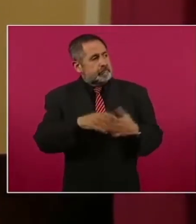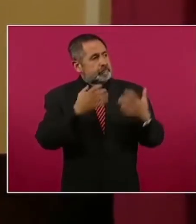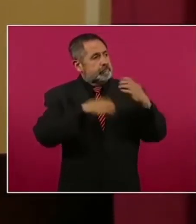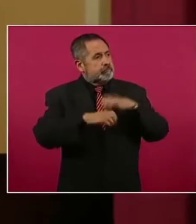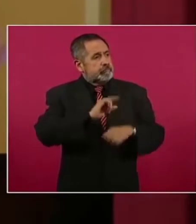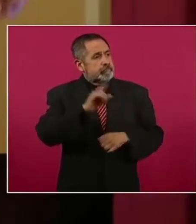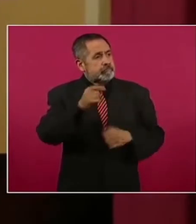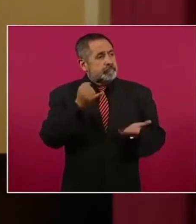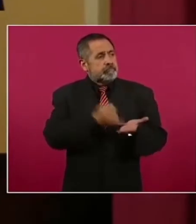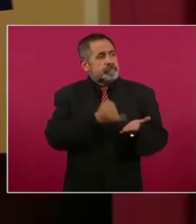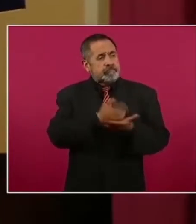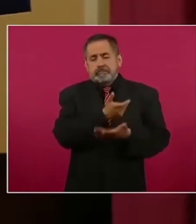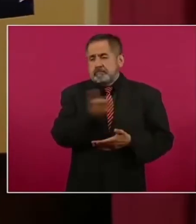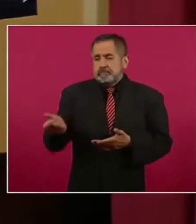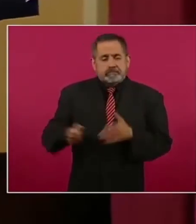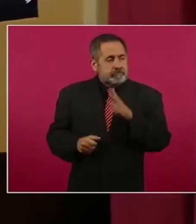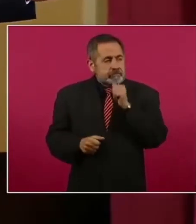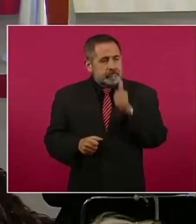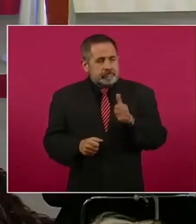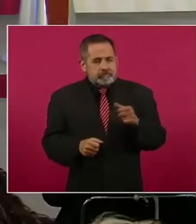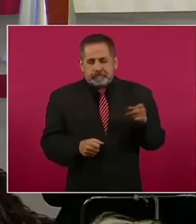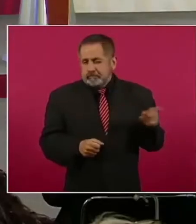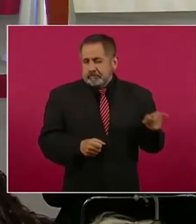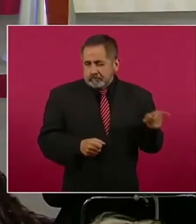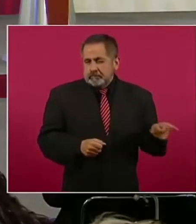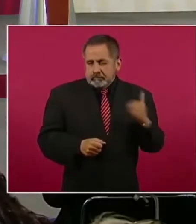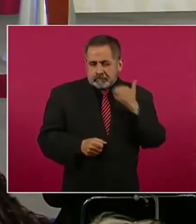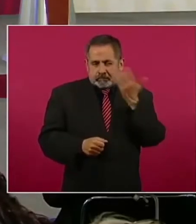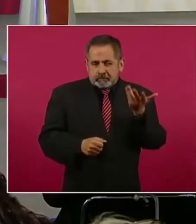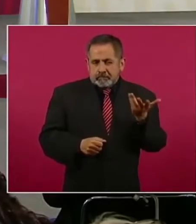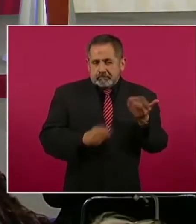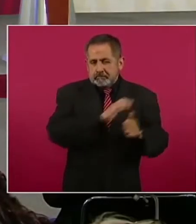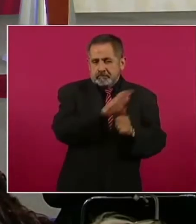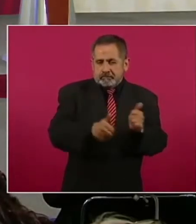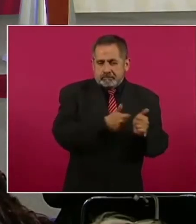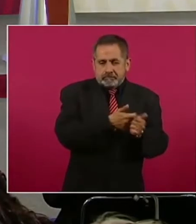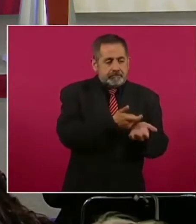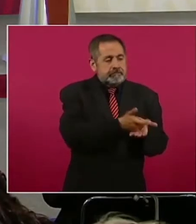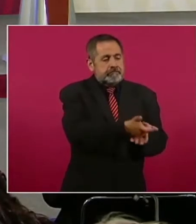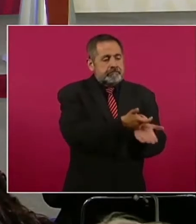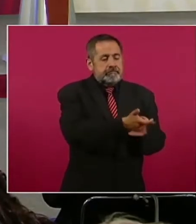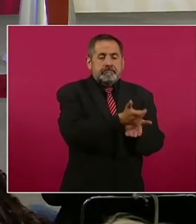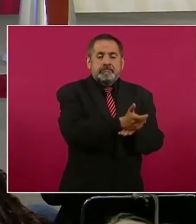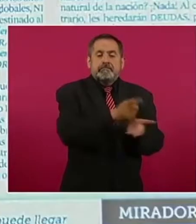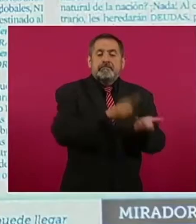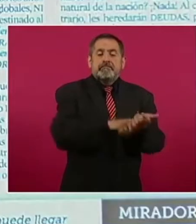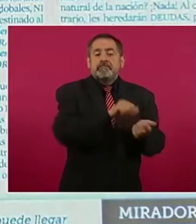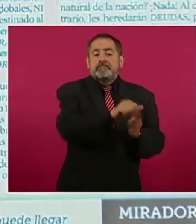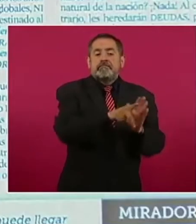empresarios, que son los que están financiando al Reforma.